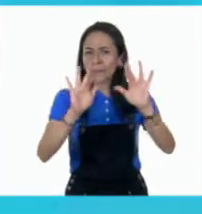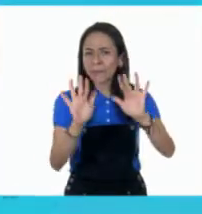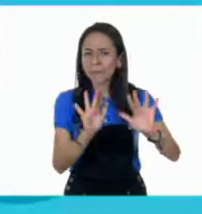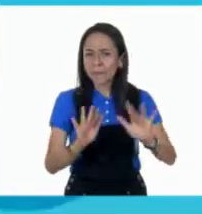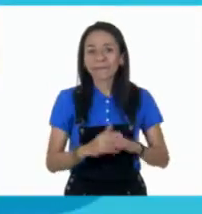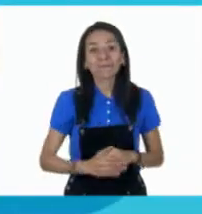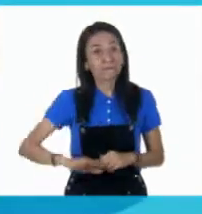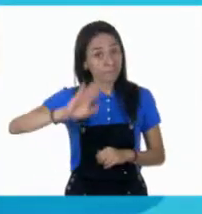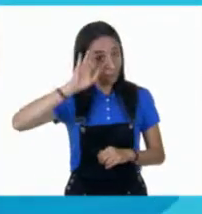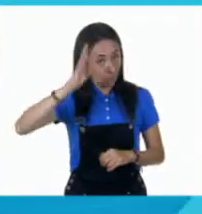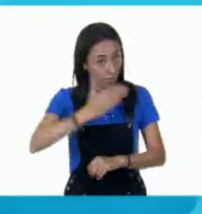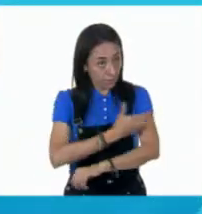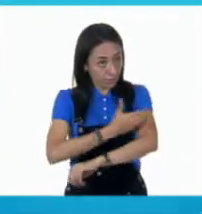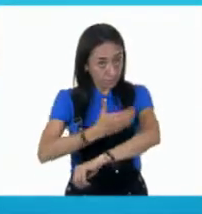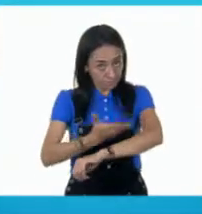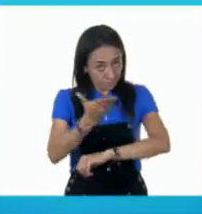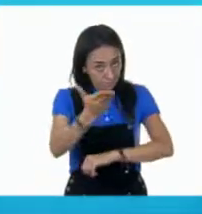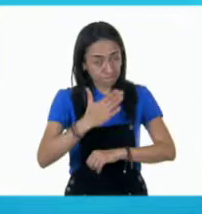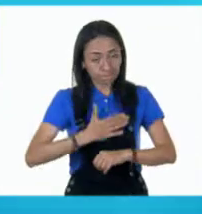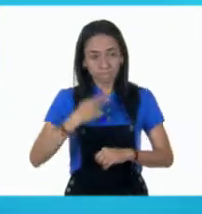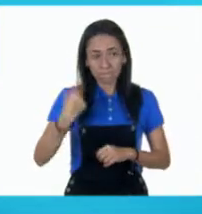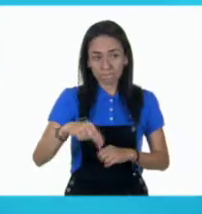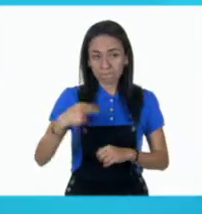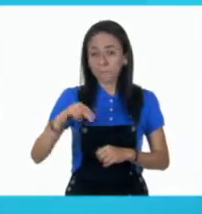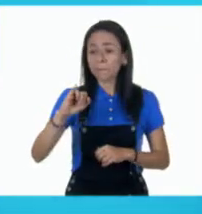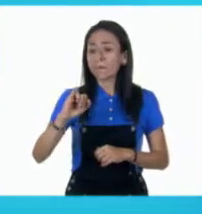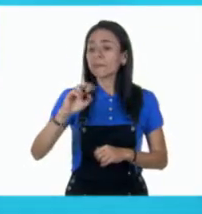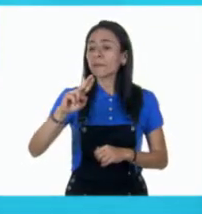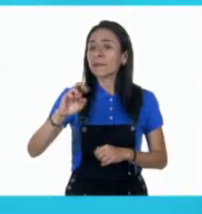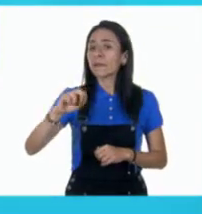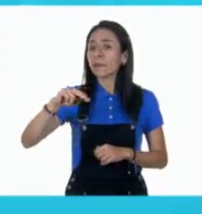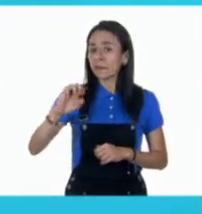compañeros. Yo me llamo Irene